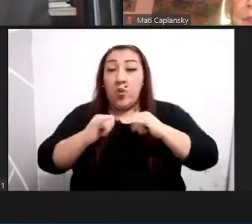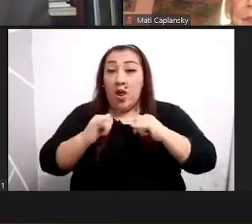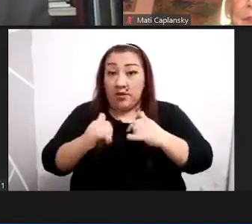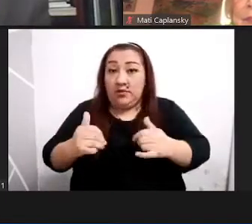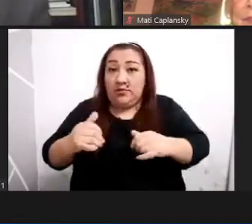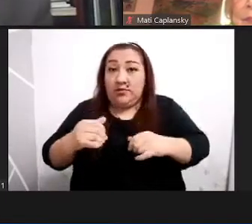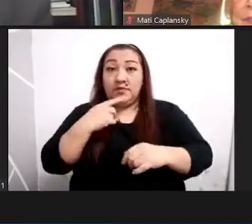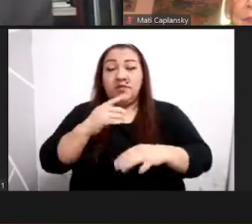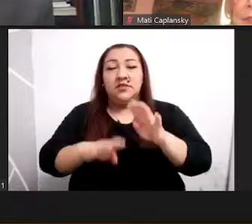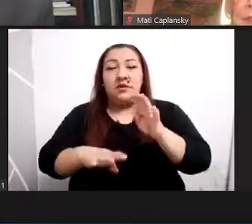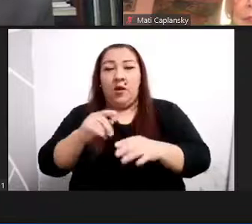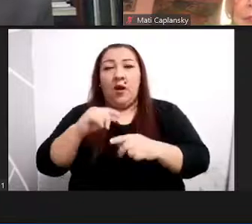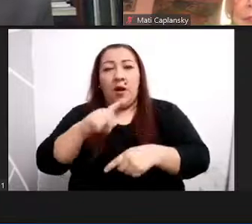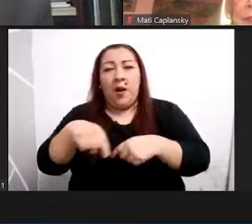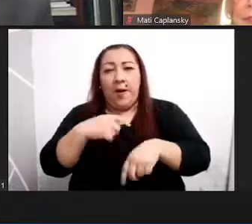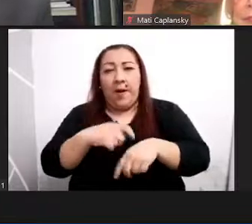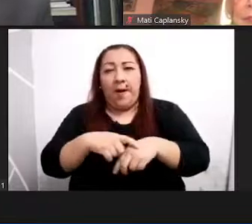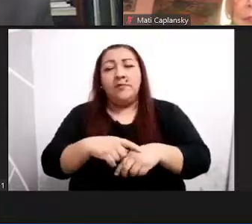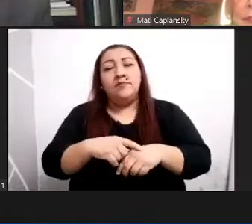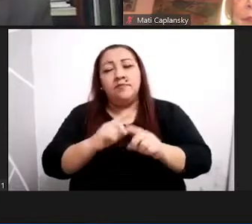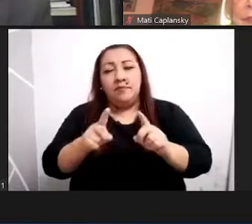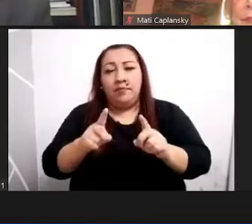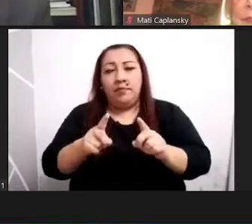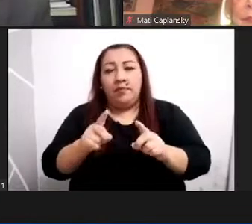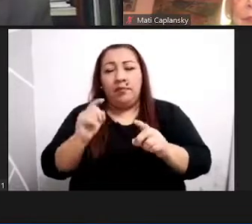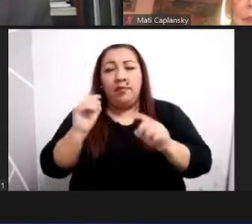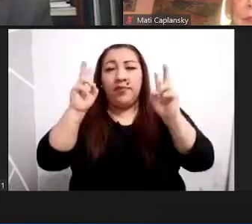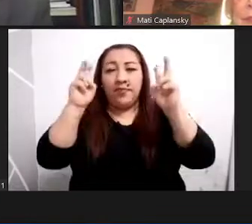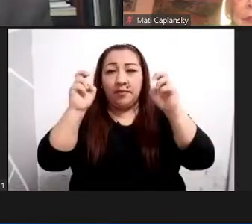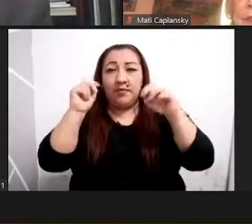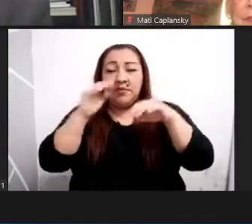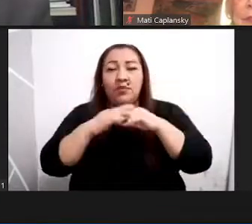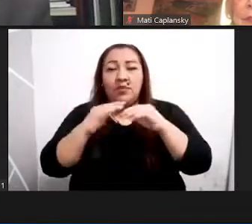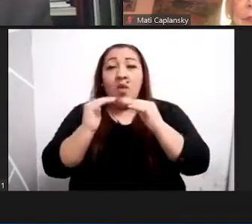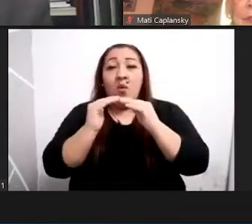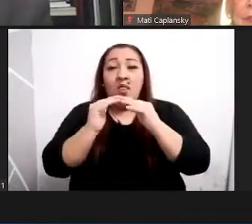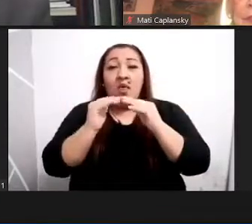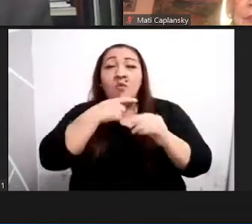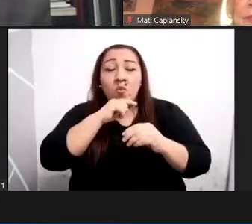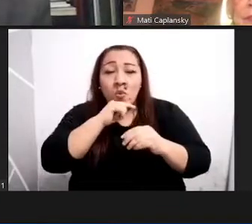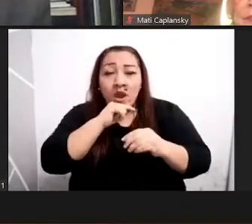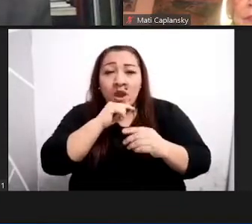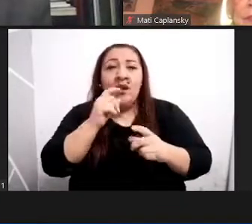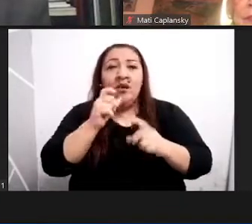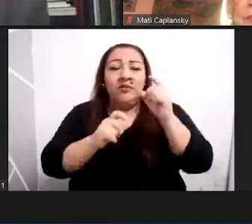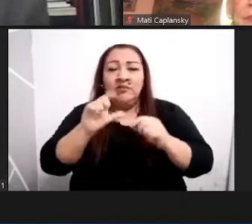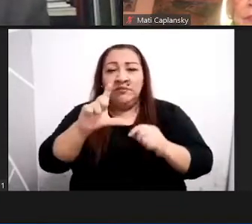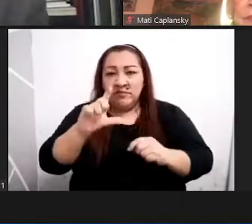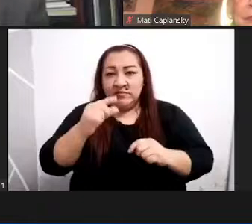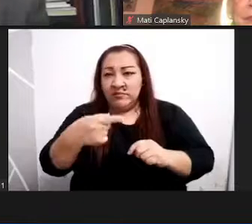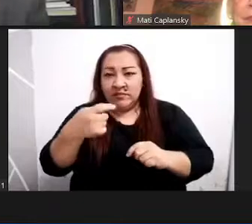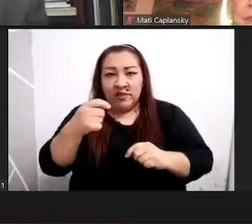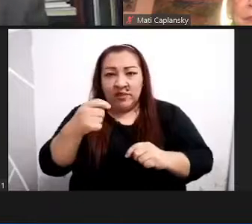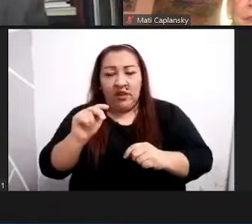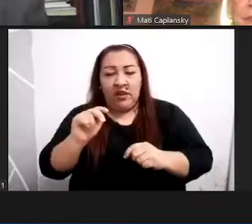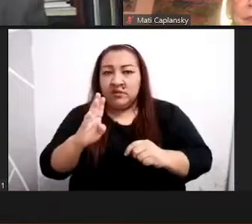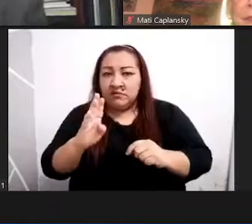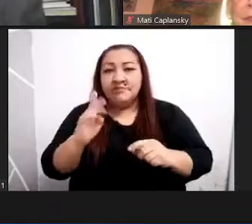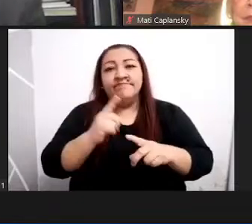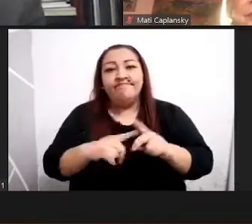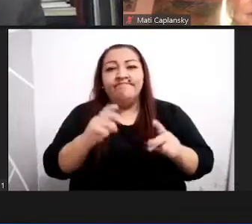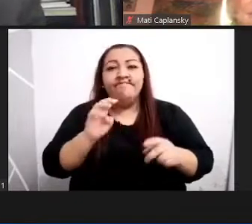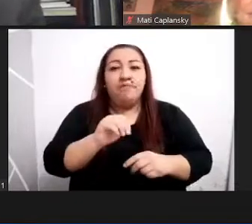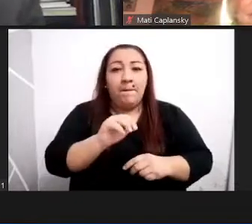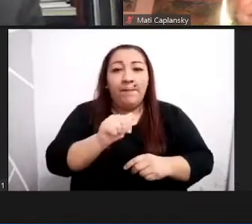especialmente el tema de la igualdad de las mujeres, las personas LGTB, etcétera, ¿no? Pero Matilde ha dicho que a veces